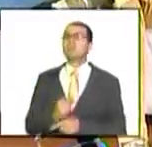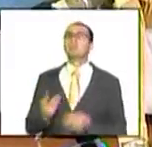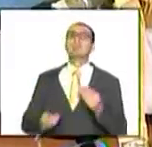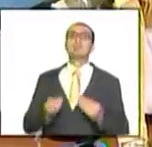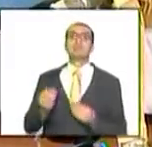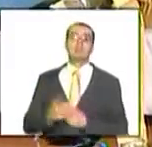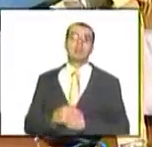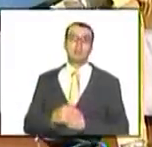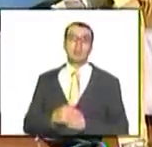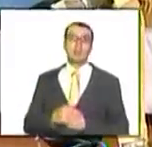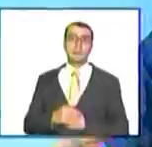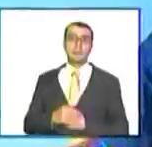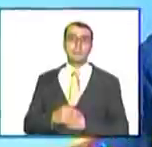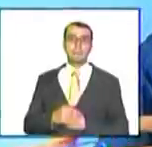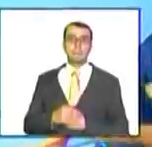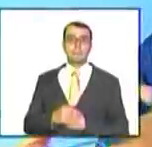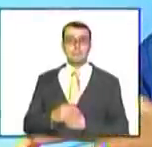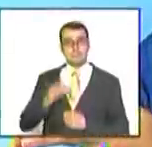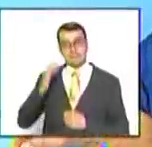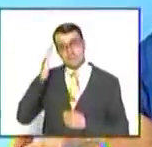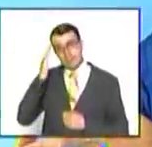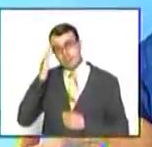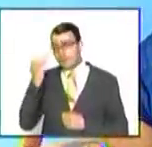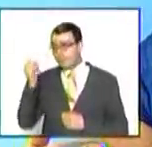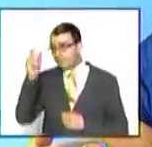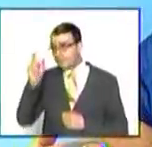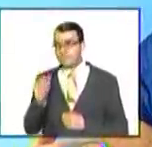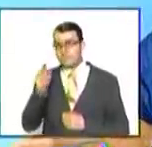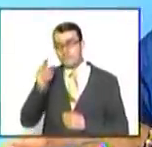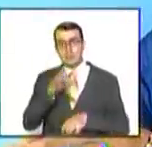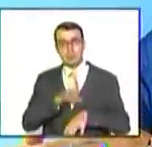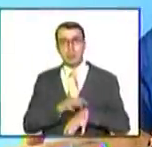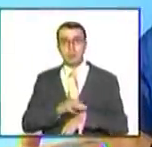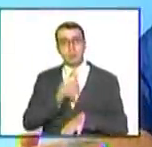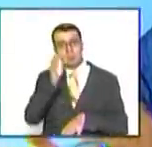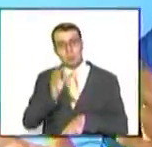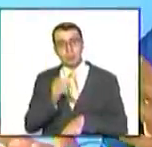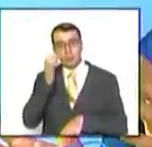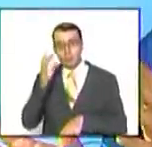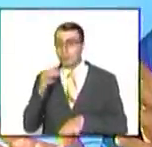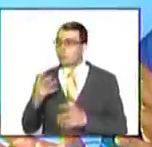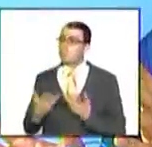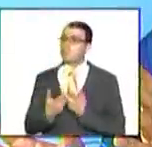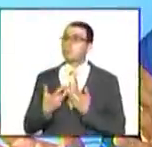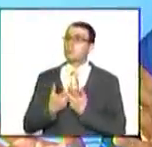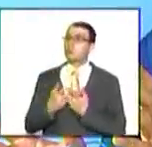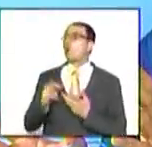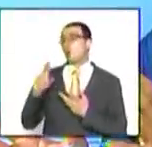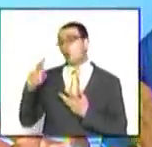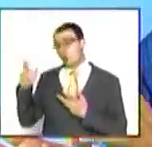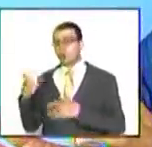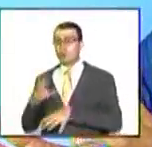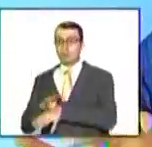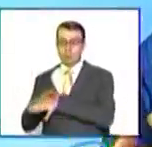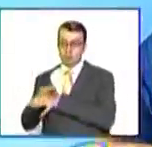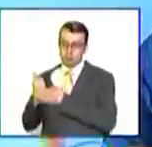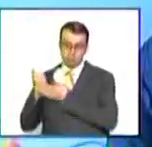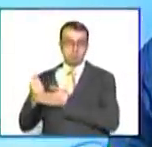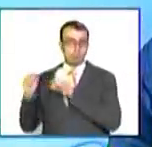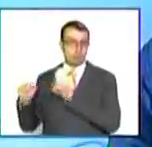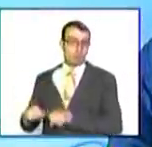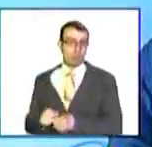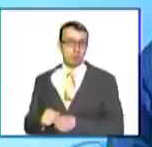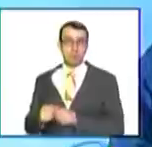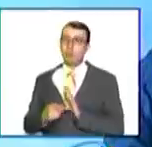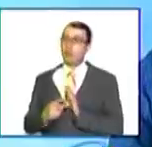que, lamentablemente, para ese médico que la estaba tratando, hasta él llegaba hasta el medicamento. Pero no significa que no haya más